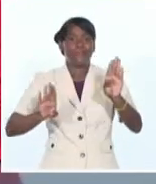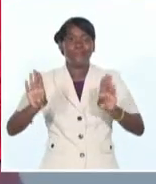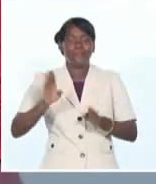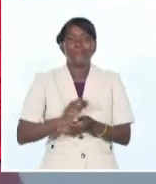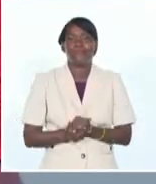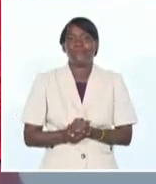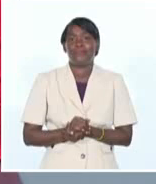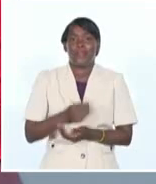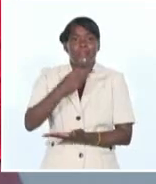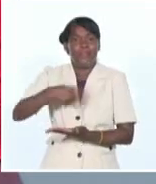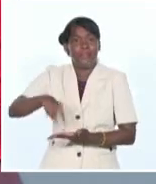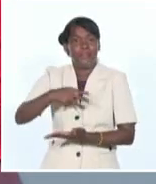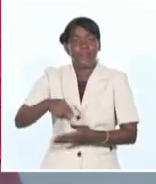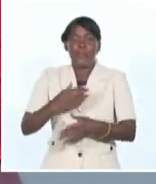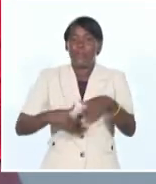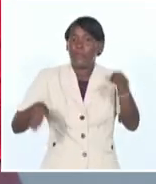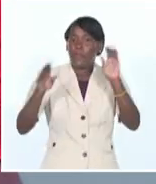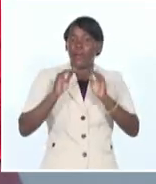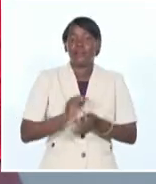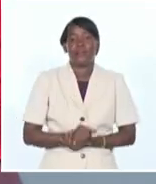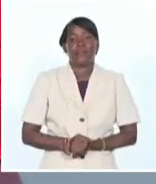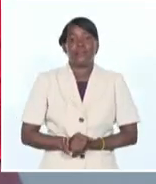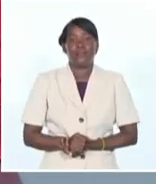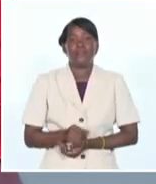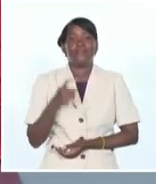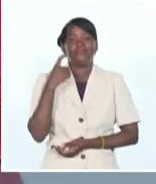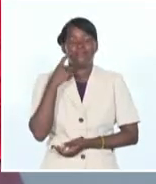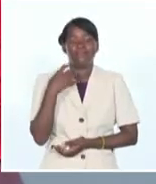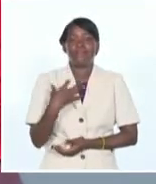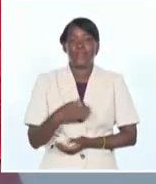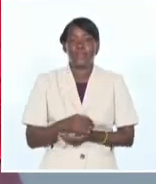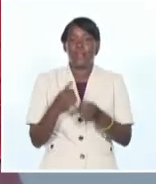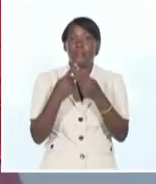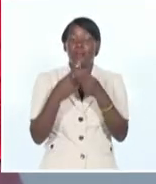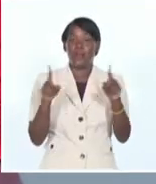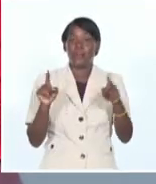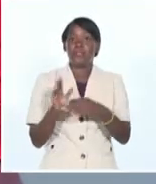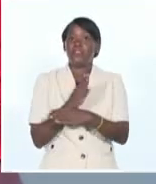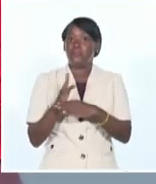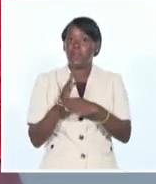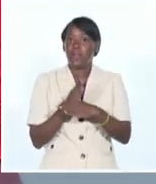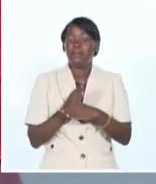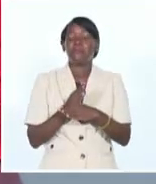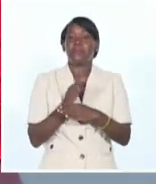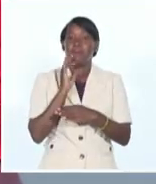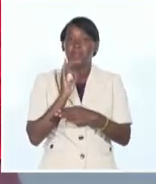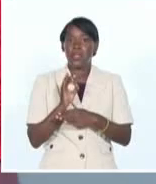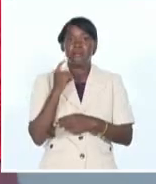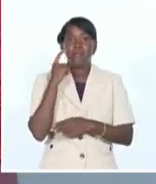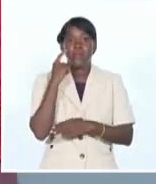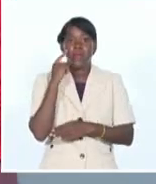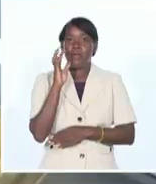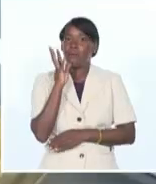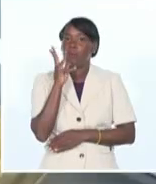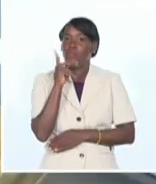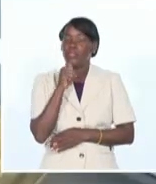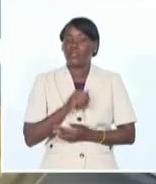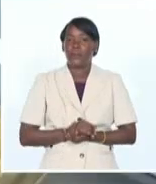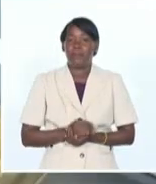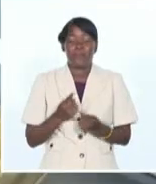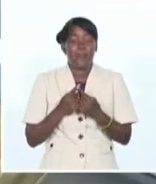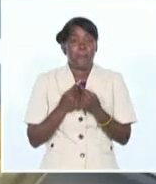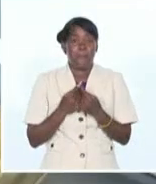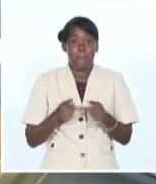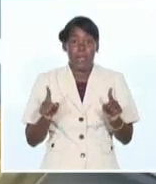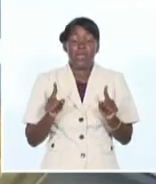danza. Ha sido amplio y diverso lo que ha ocurrido en todo el país. Y de manera especial te decía que, por ejemplo, para hablar